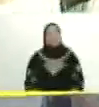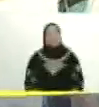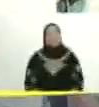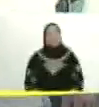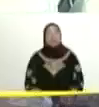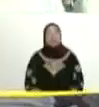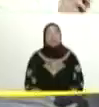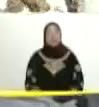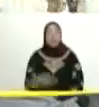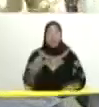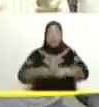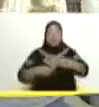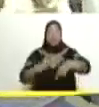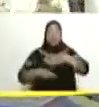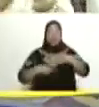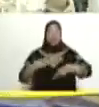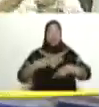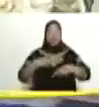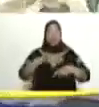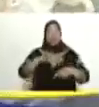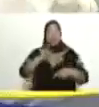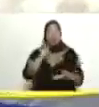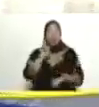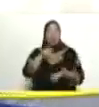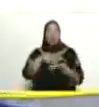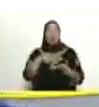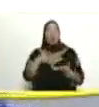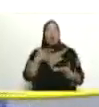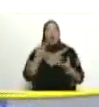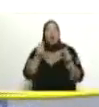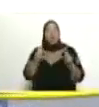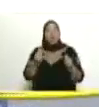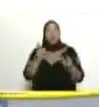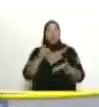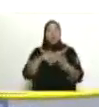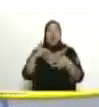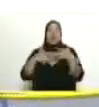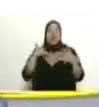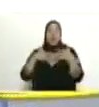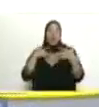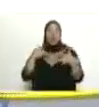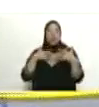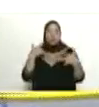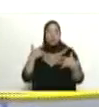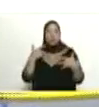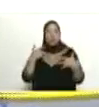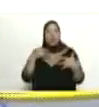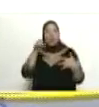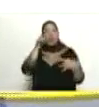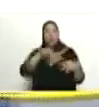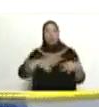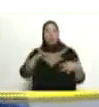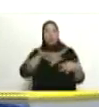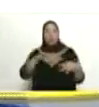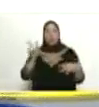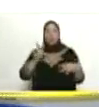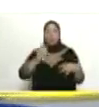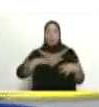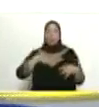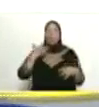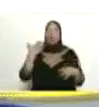Revolución. Muchas cosas por hacer, muchas cosas que se están haciendo y solo el poder popular